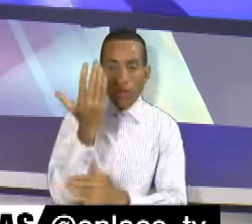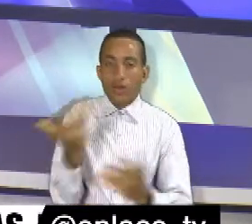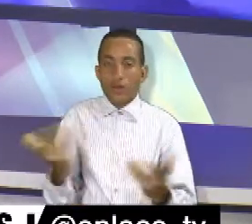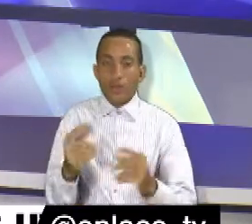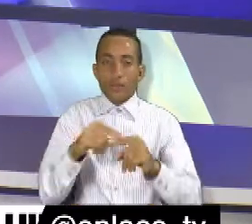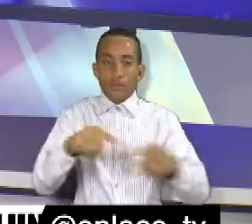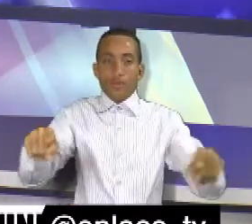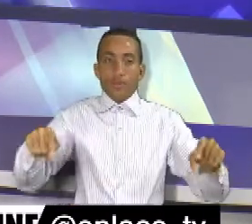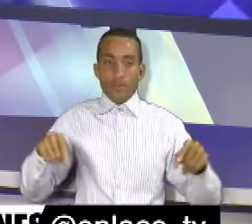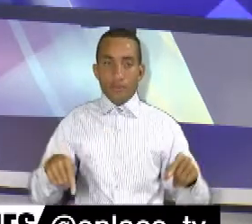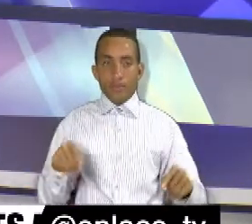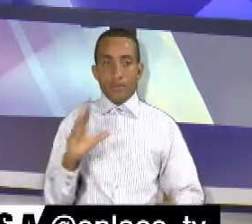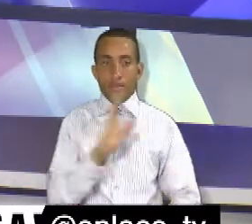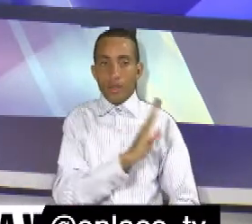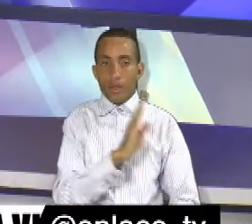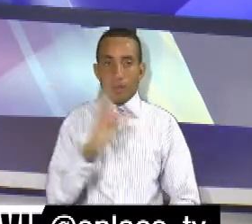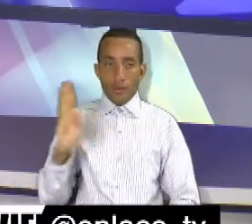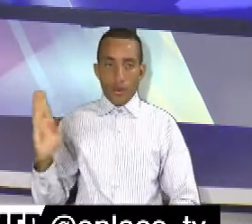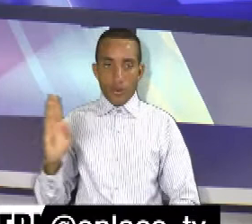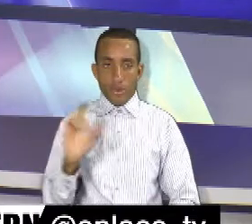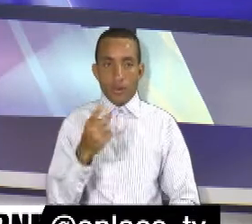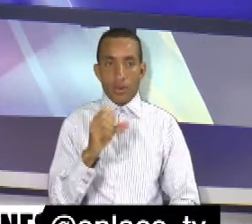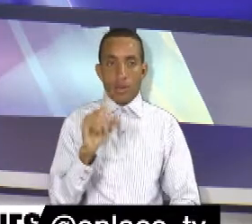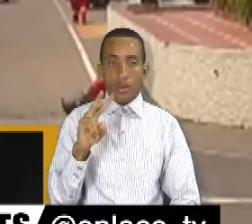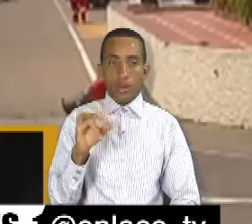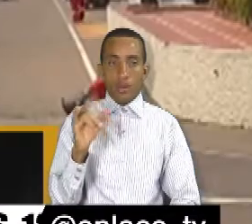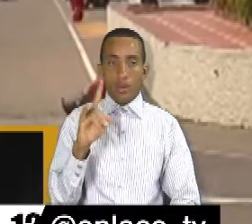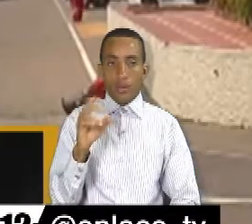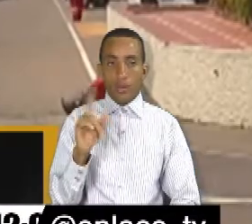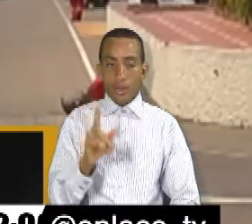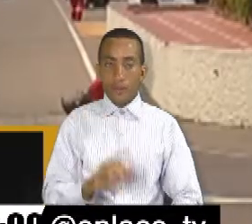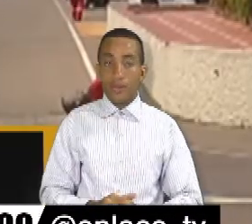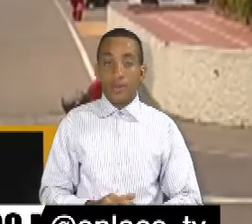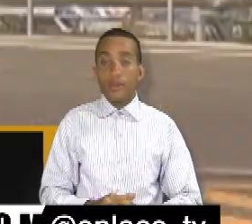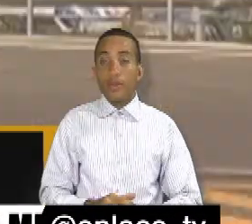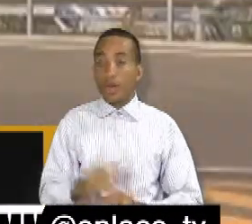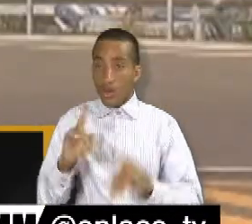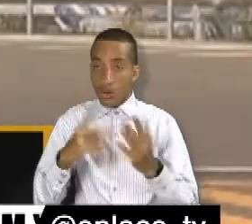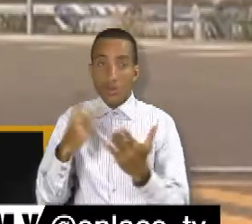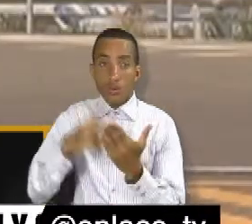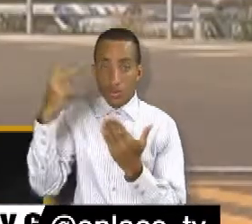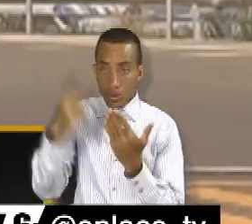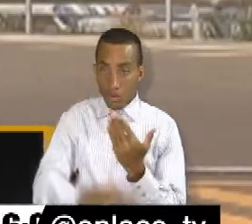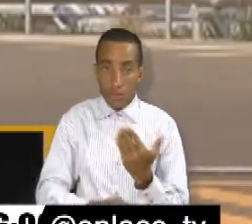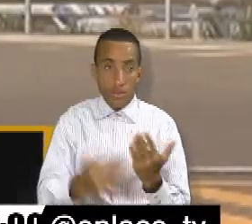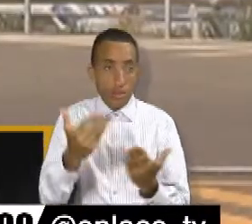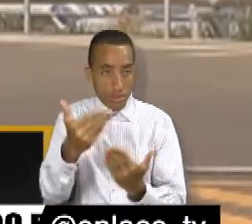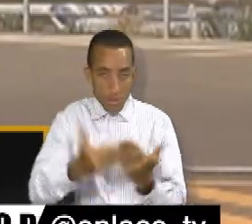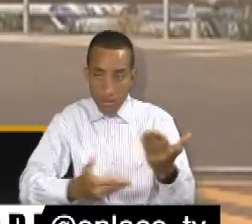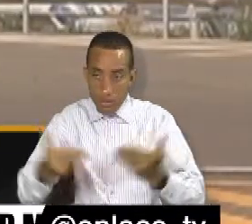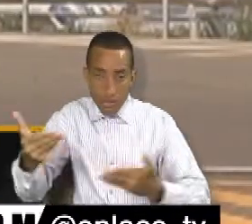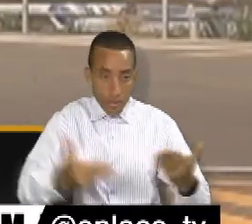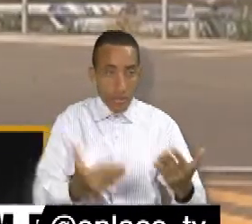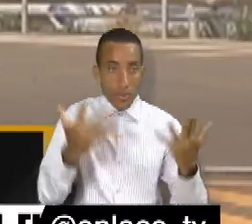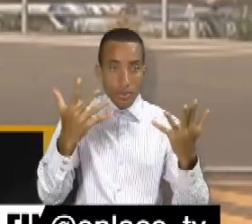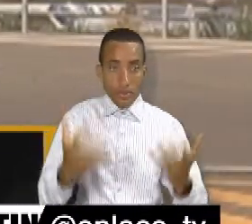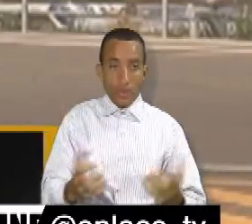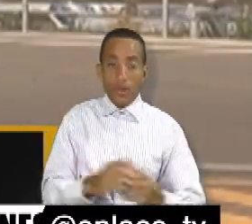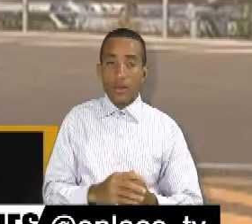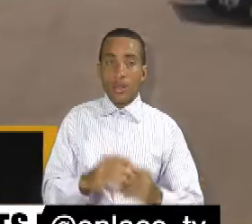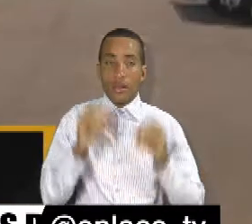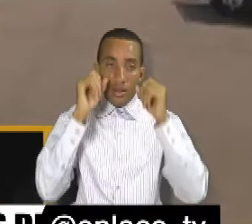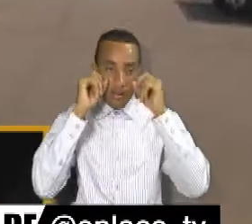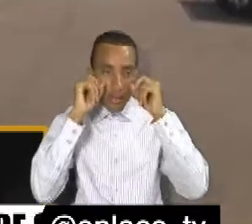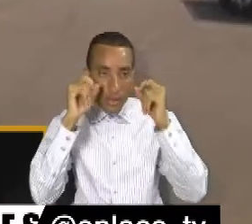Gálvez. Hasta el próximo 13 de agosto, Ecopetrol recibirá las postulaciones de las personas que deseen participar en la segunda versión del Premio Ecopetrol a la